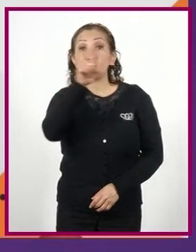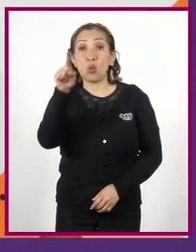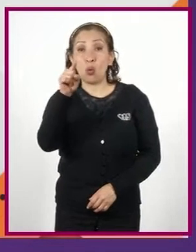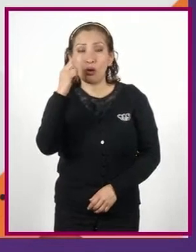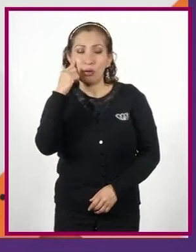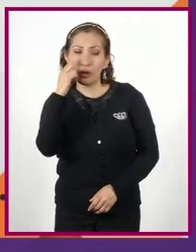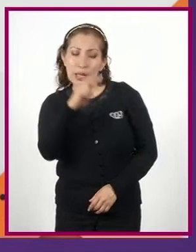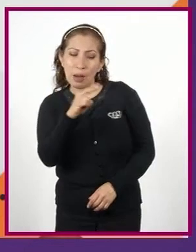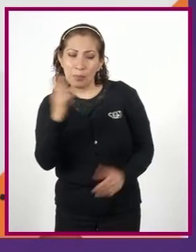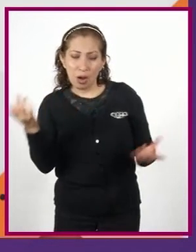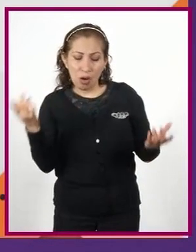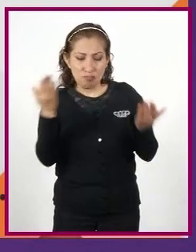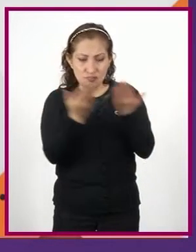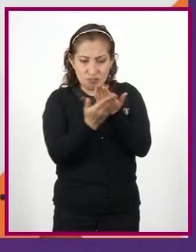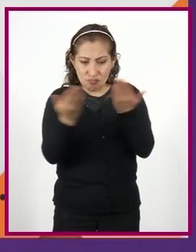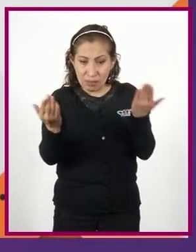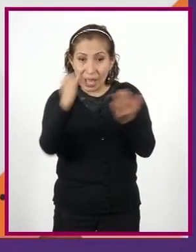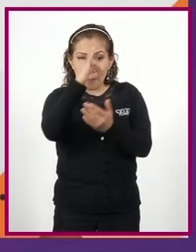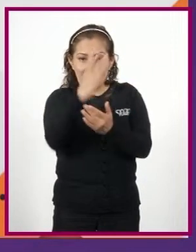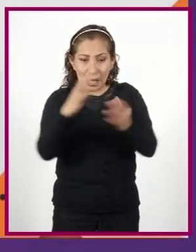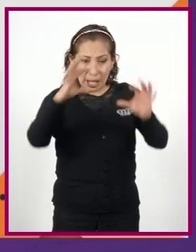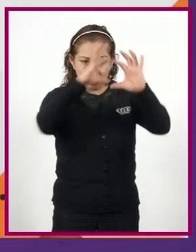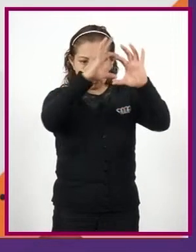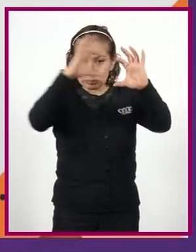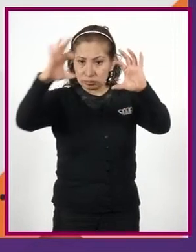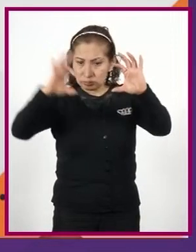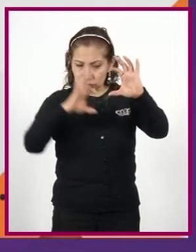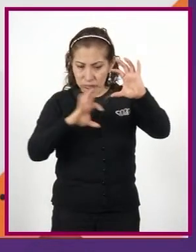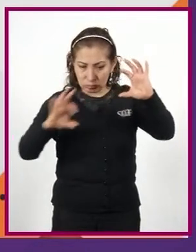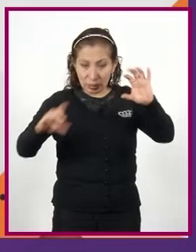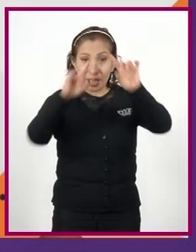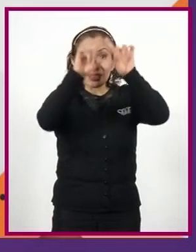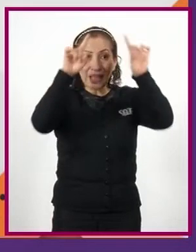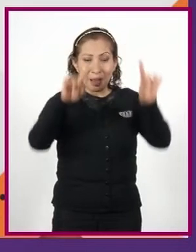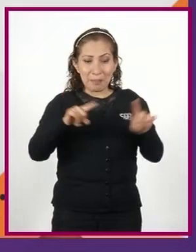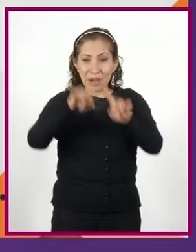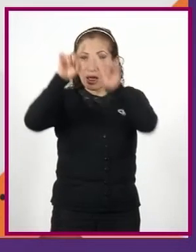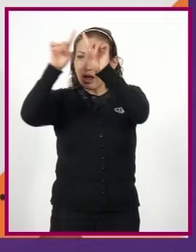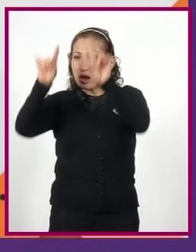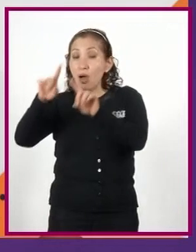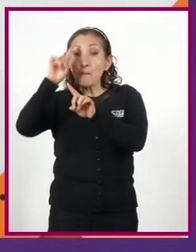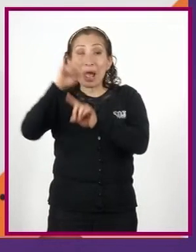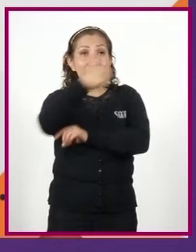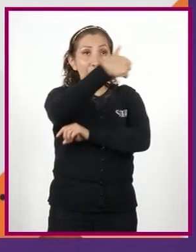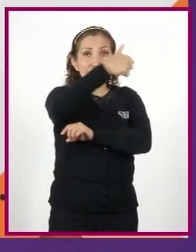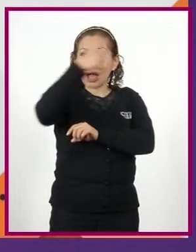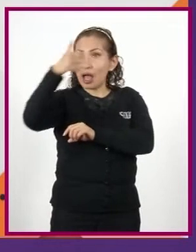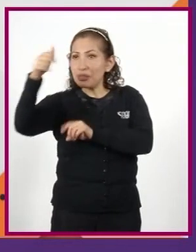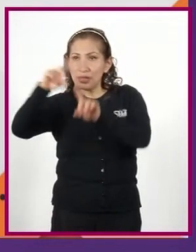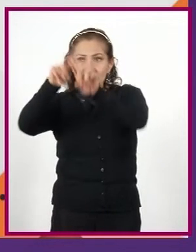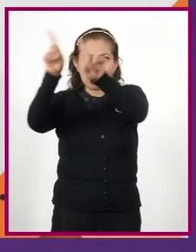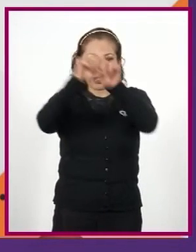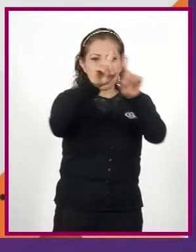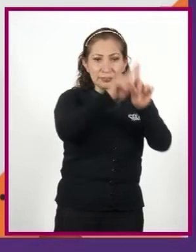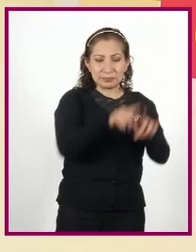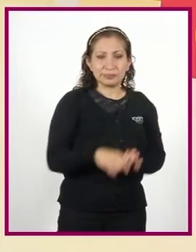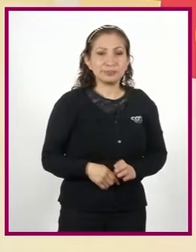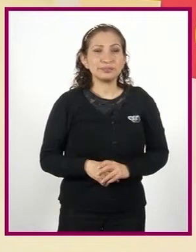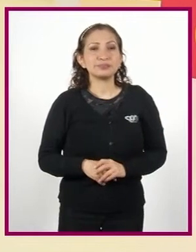Asegúrense alternar las imágenes equitativamente en los tableros para que cada uno sea diferente.